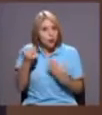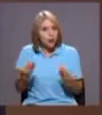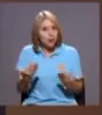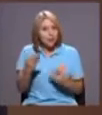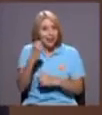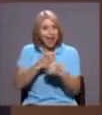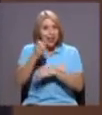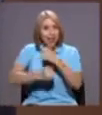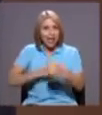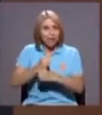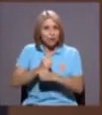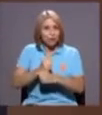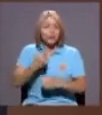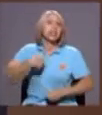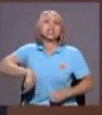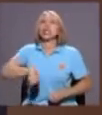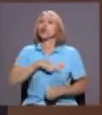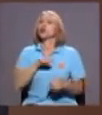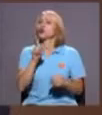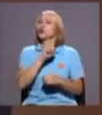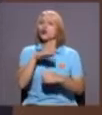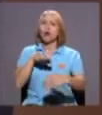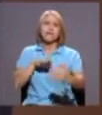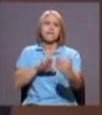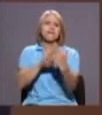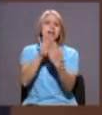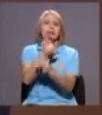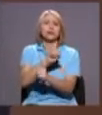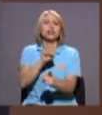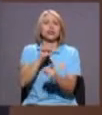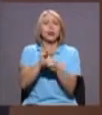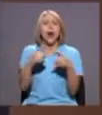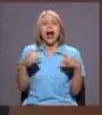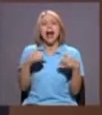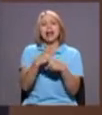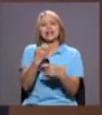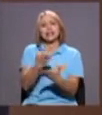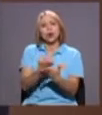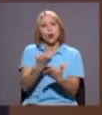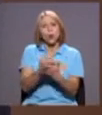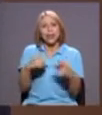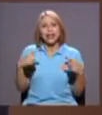que no enfrentemos crisis económicas, crisis sociales,